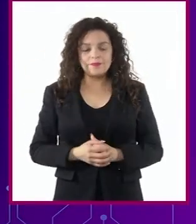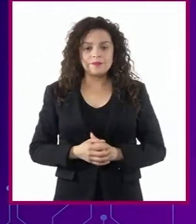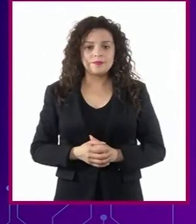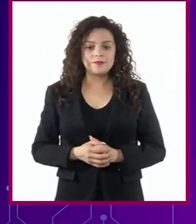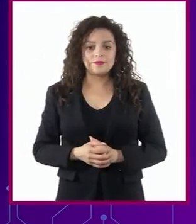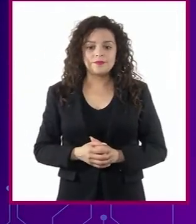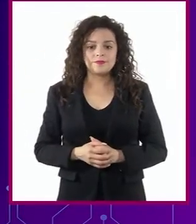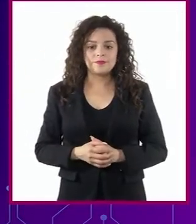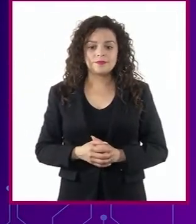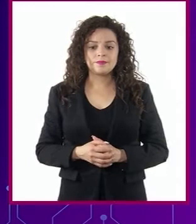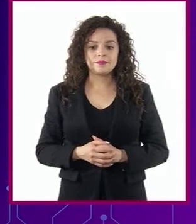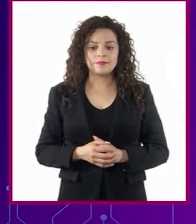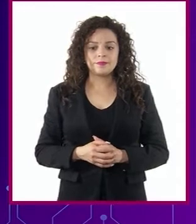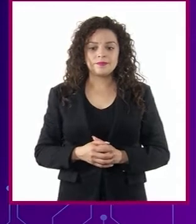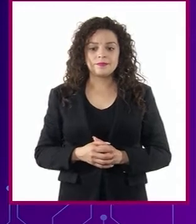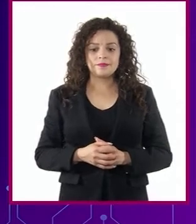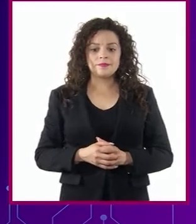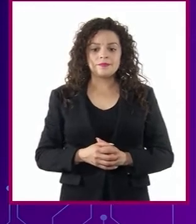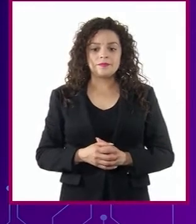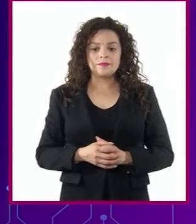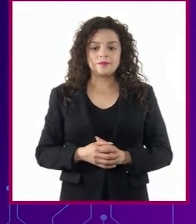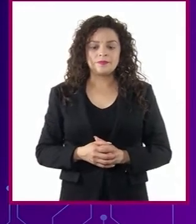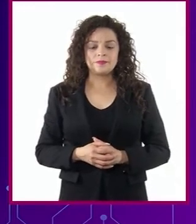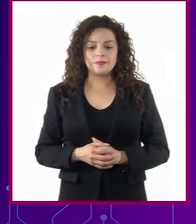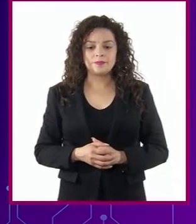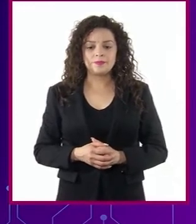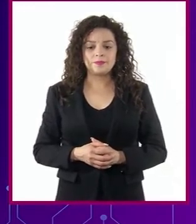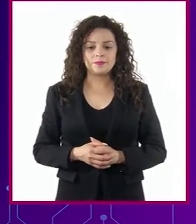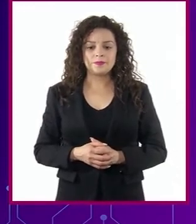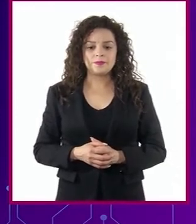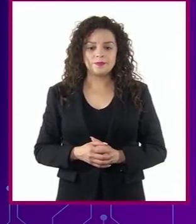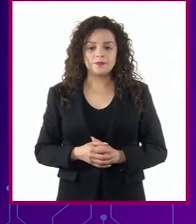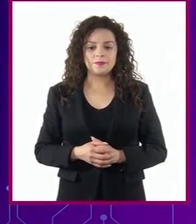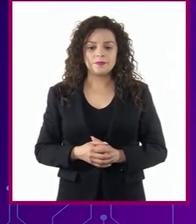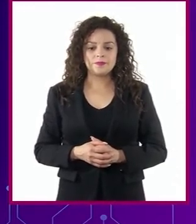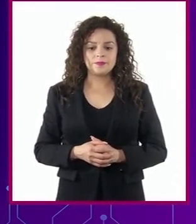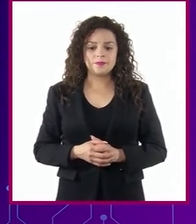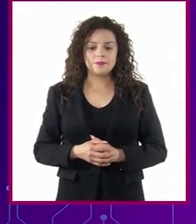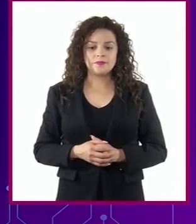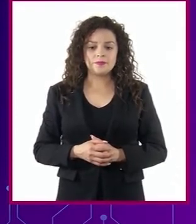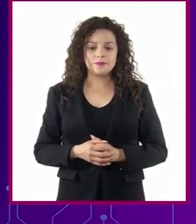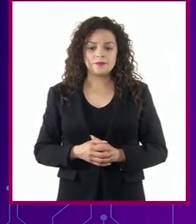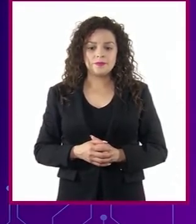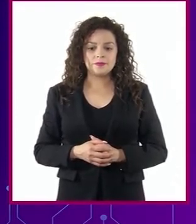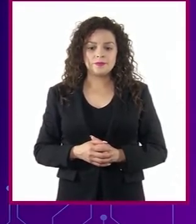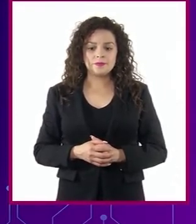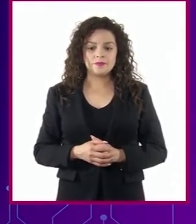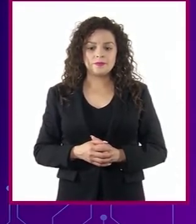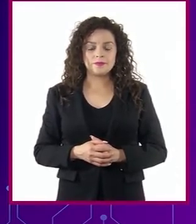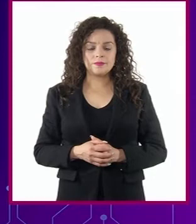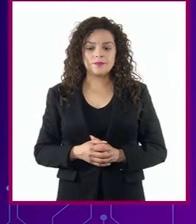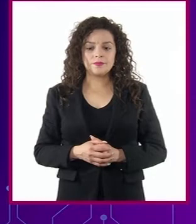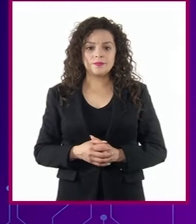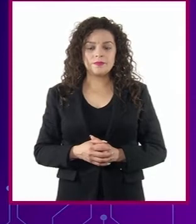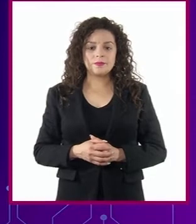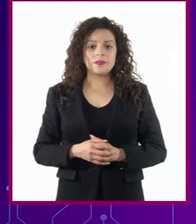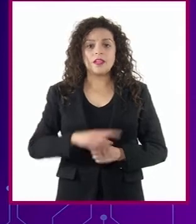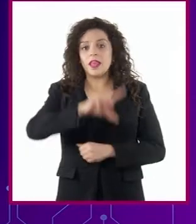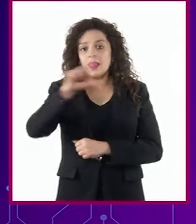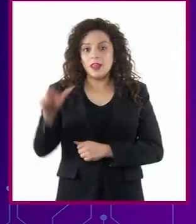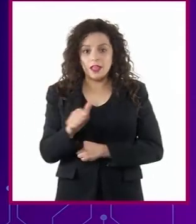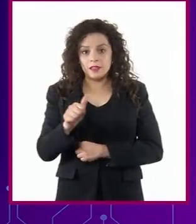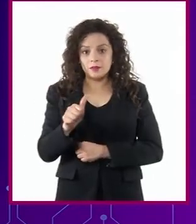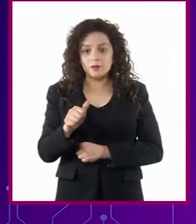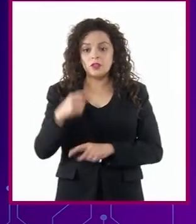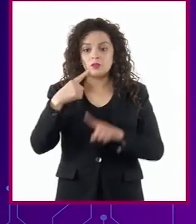la moda, menos la frecuencia absoluta del intervalo siguiente en el que se encuentra la moda, por la amplitud del